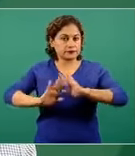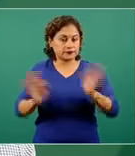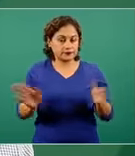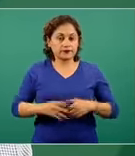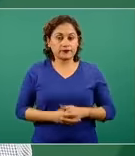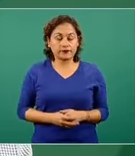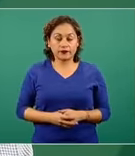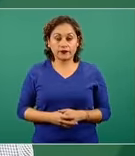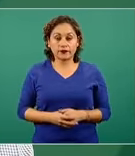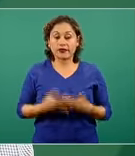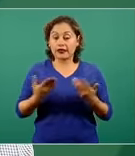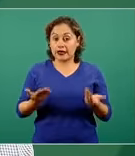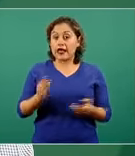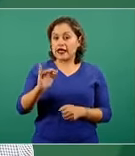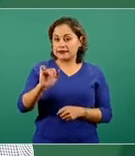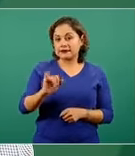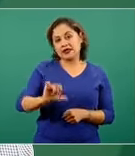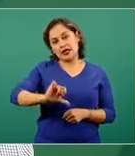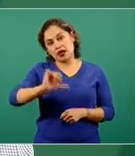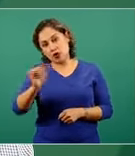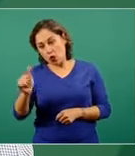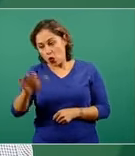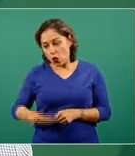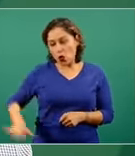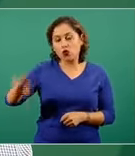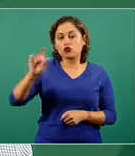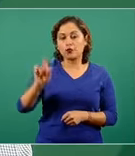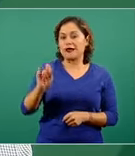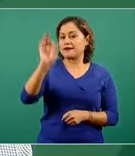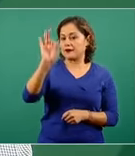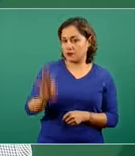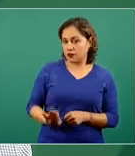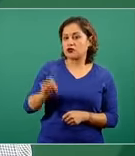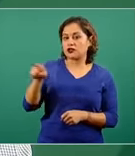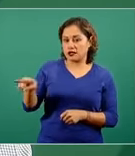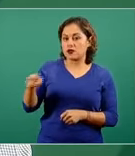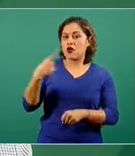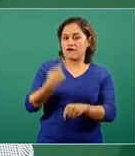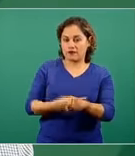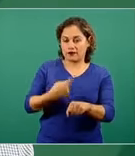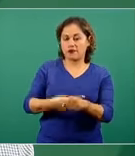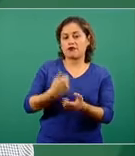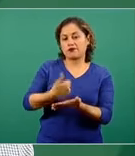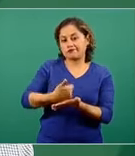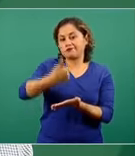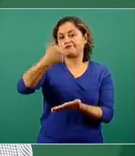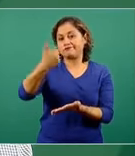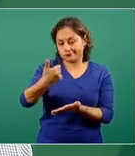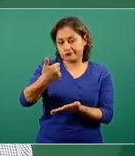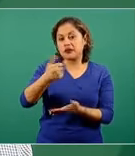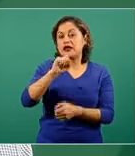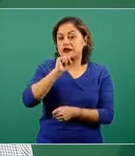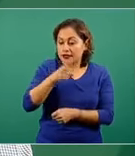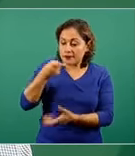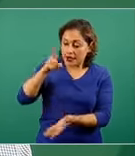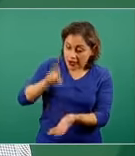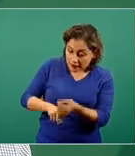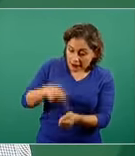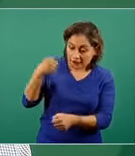Sí hay un 20% que sabemos que desarrolla COVID grave, y a su vez un grupo dentro de